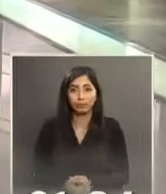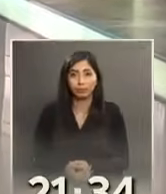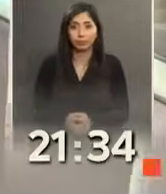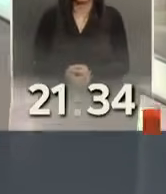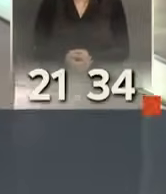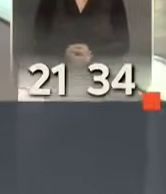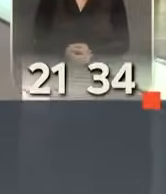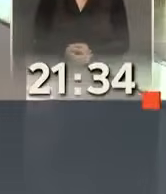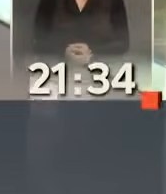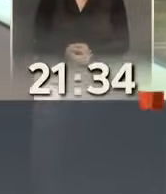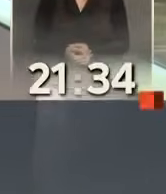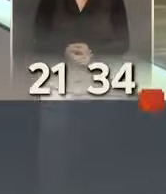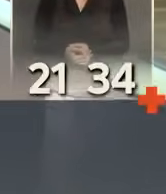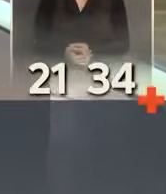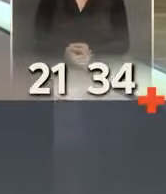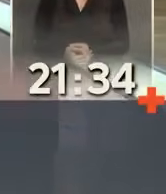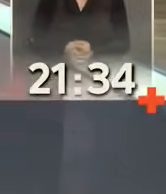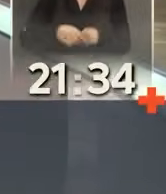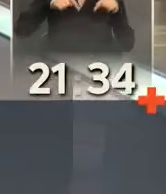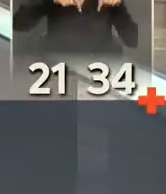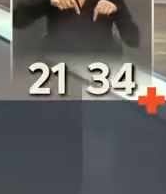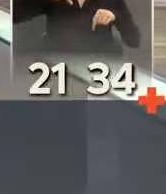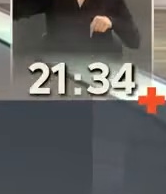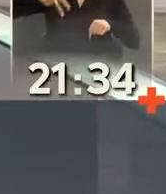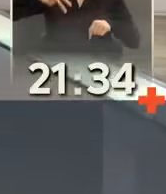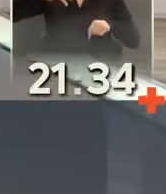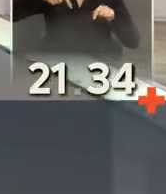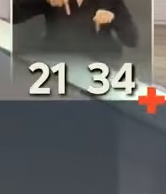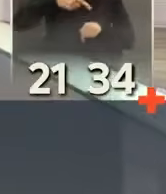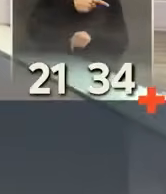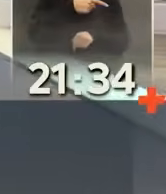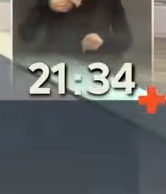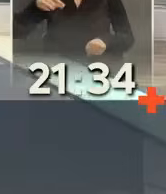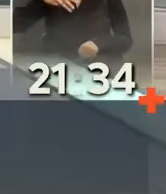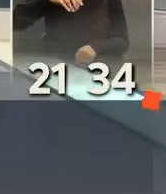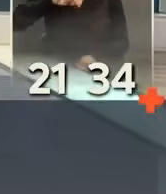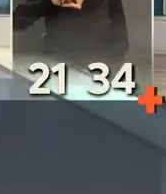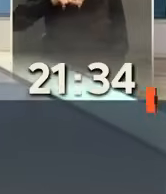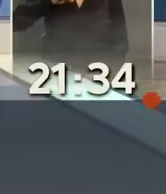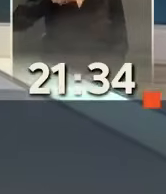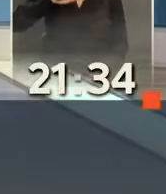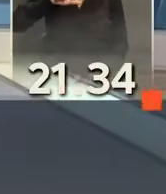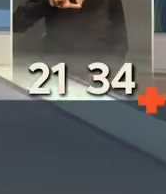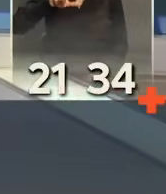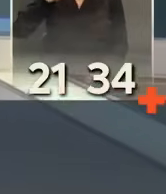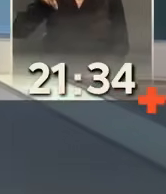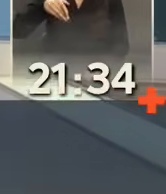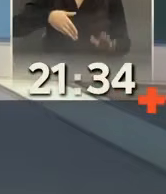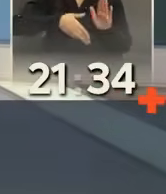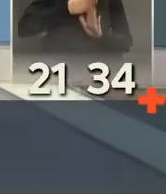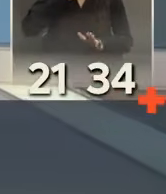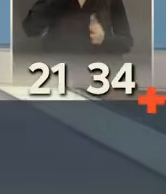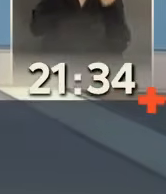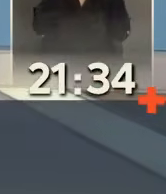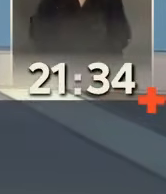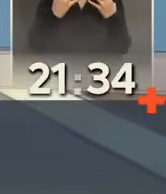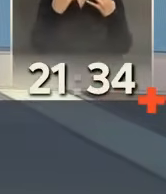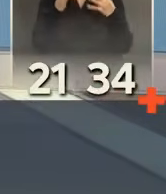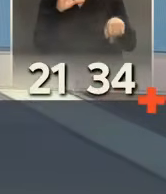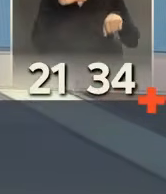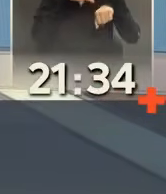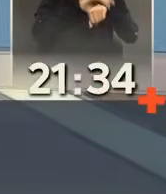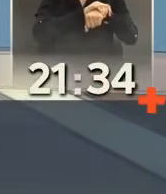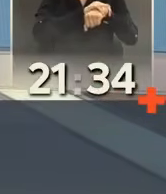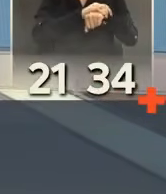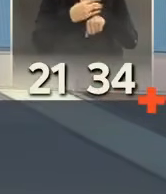Y fue una de las noticias que marcaron la semana. Miguel Ángel Aguilera fue enviado a la cárcel tras ser formalizado por delitos de corrupción.